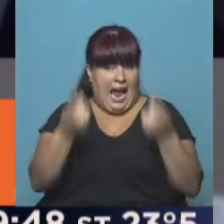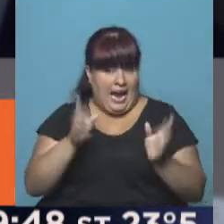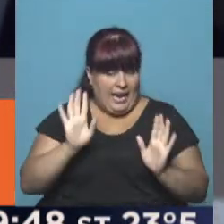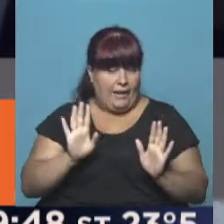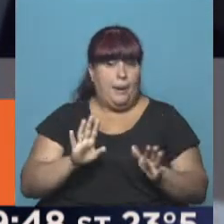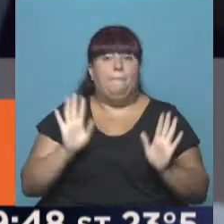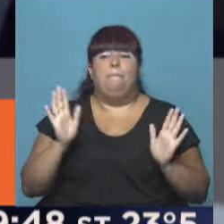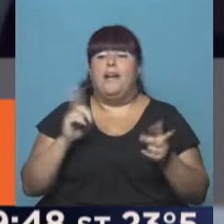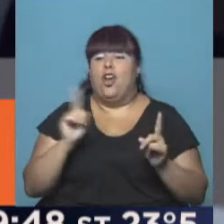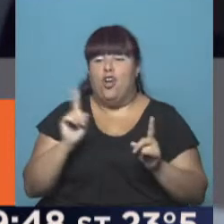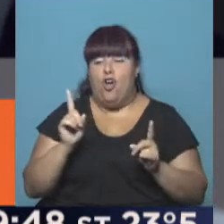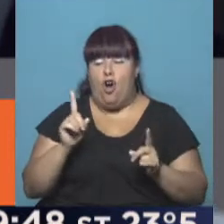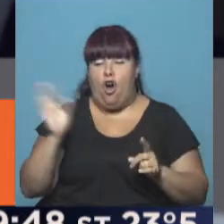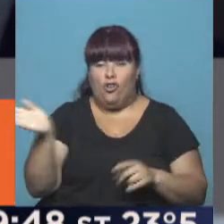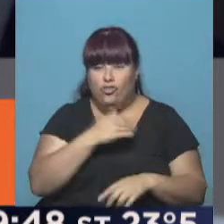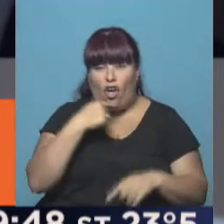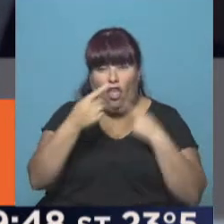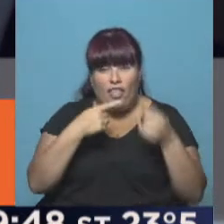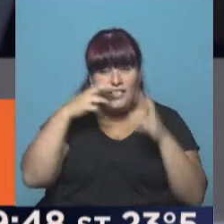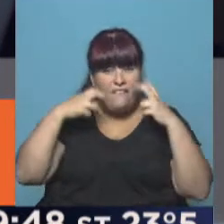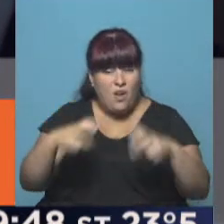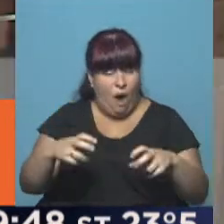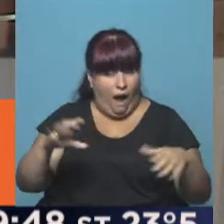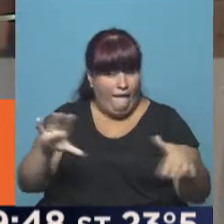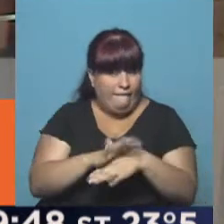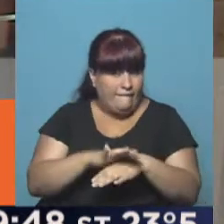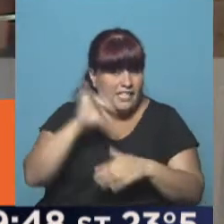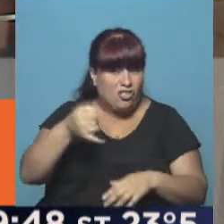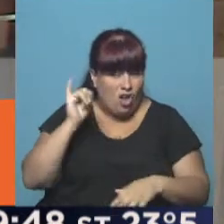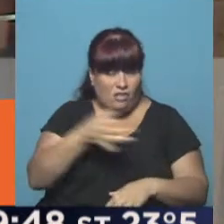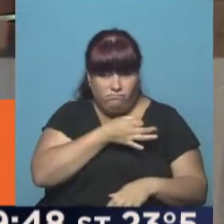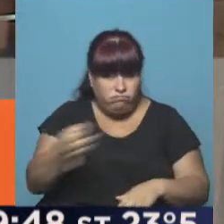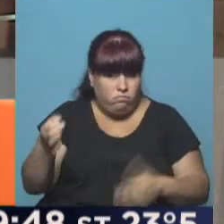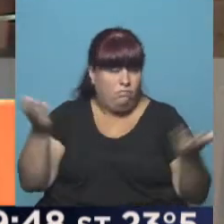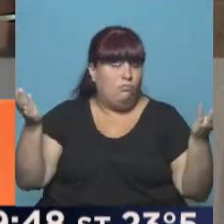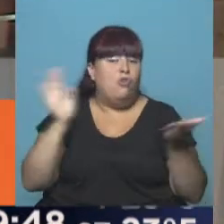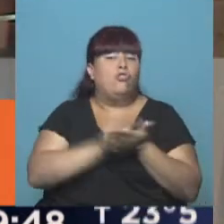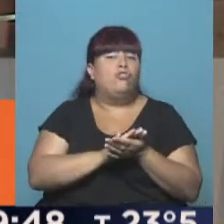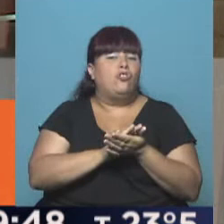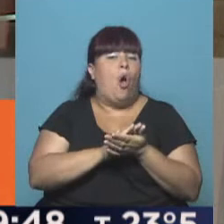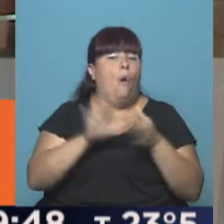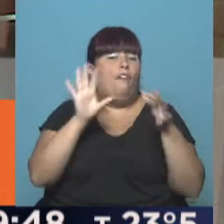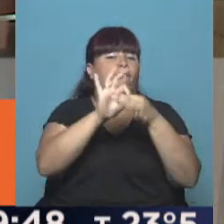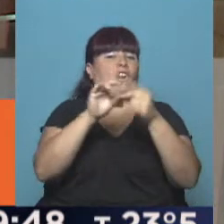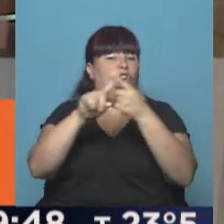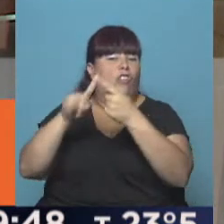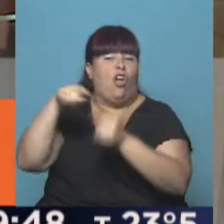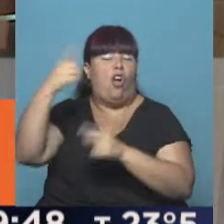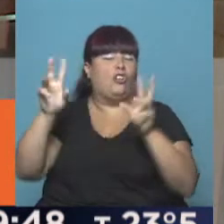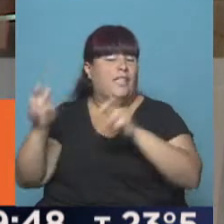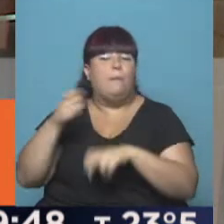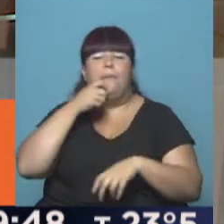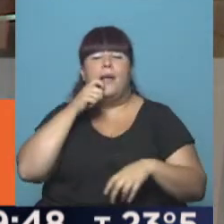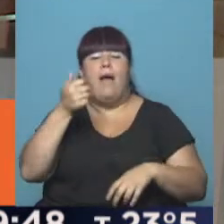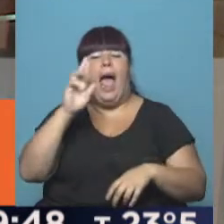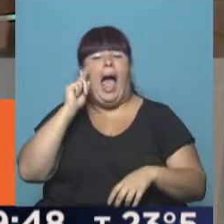credibilidad, pero no necesariamente todo lo que se dice en la investigación tiene que terminar siendo cierto desde el punto de vista de las vinculaciones con otros casos, en el